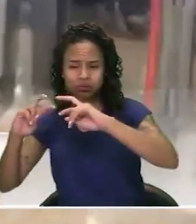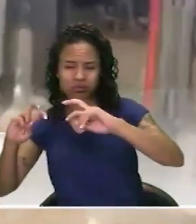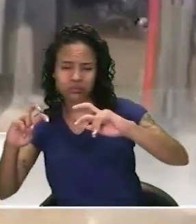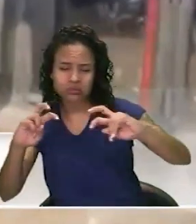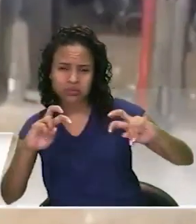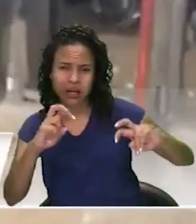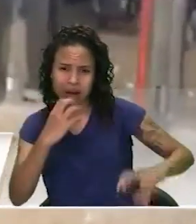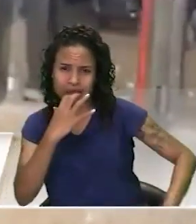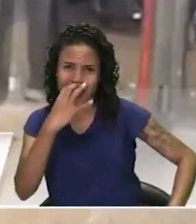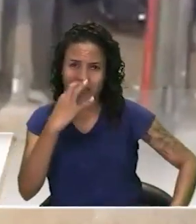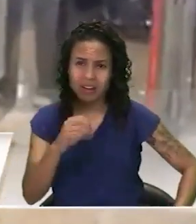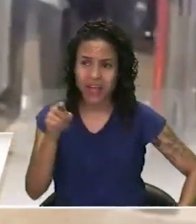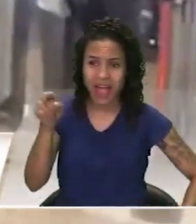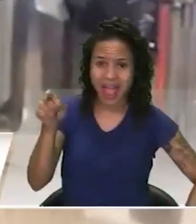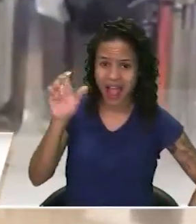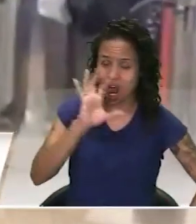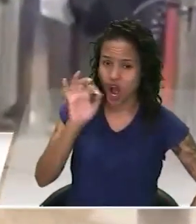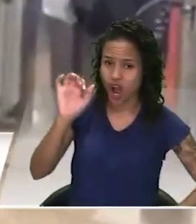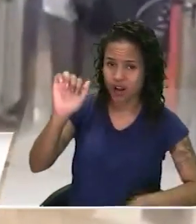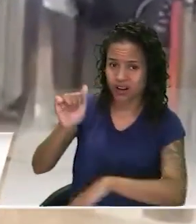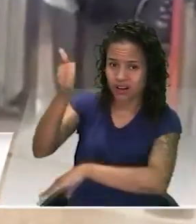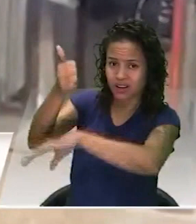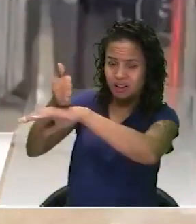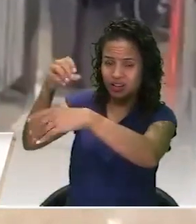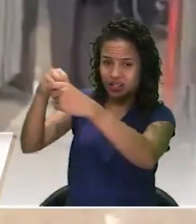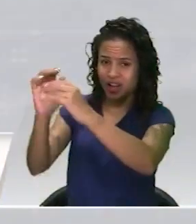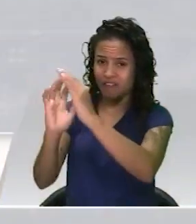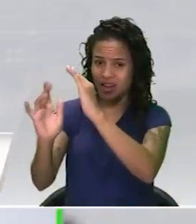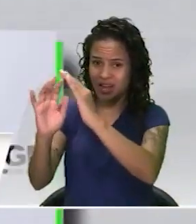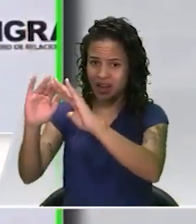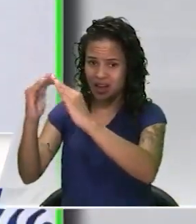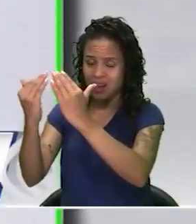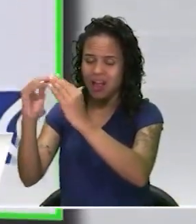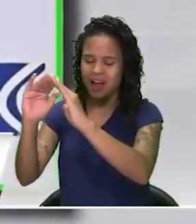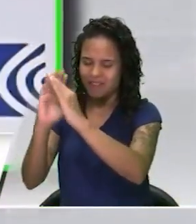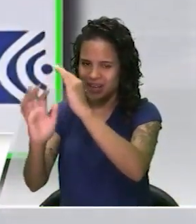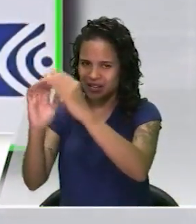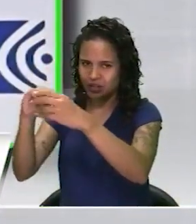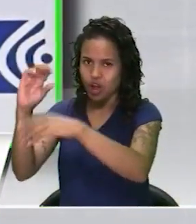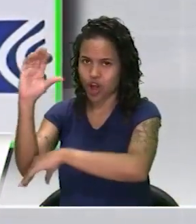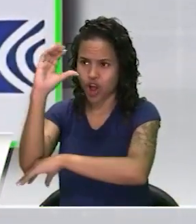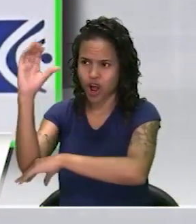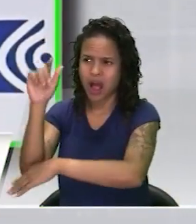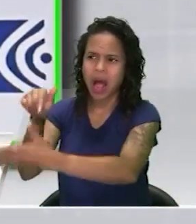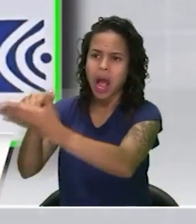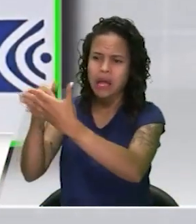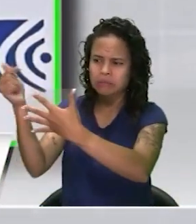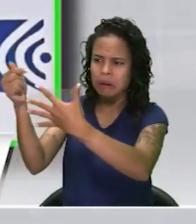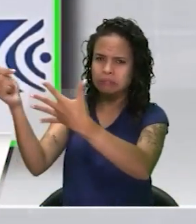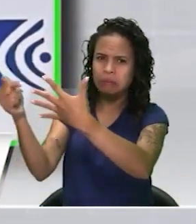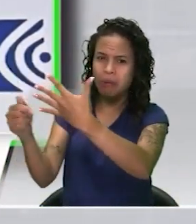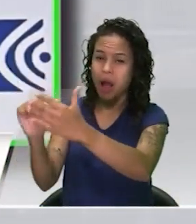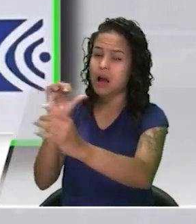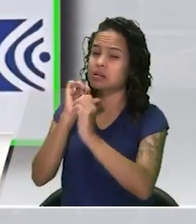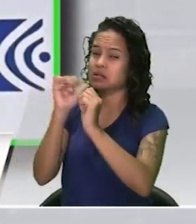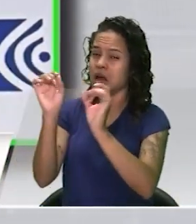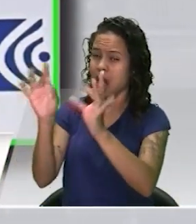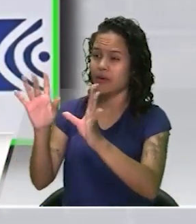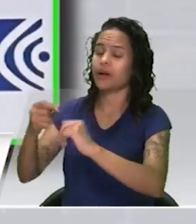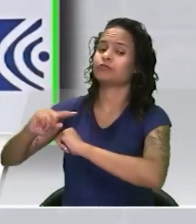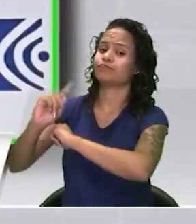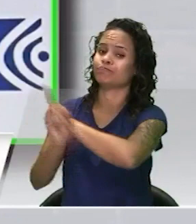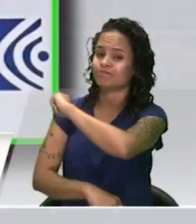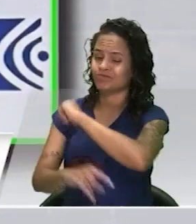de poder en la seccional andina de Migración Colombia, ha incurrido en faltas graves que pueden conllevar en sanciones disciplinarias. Como parte